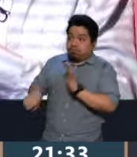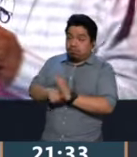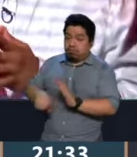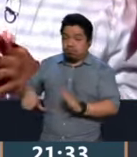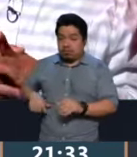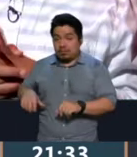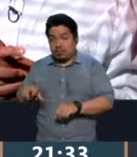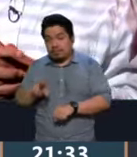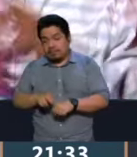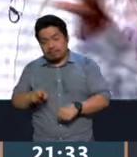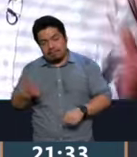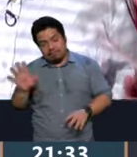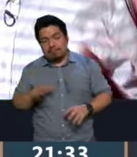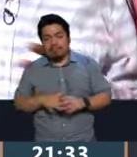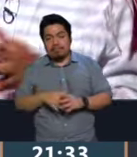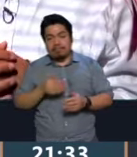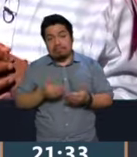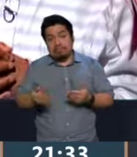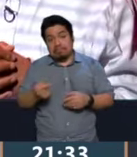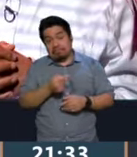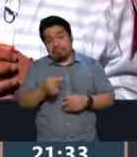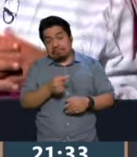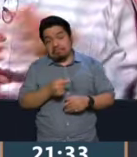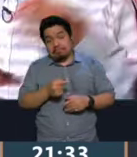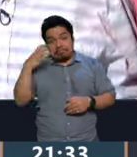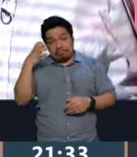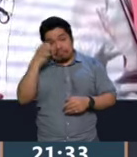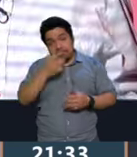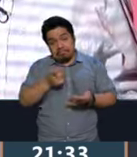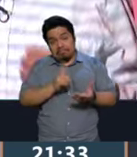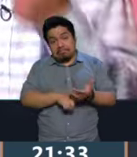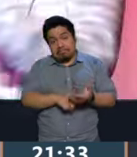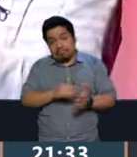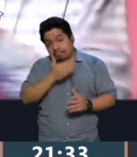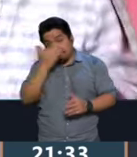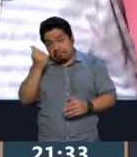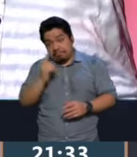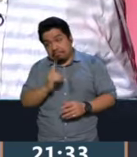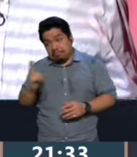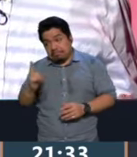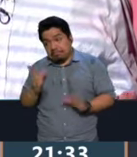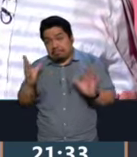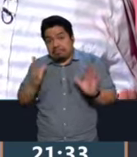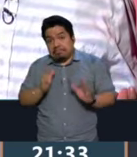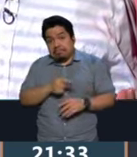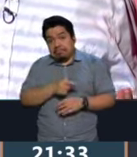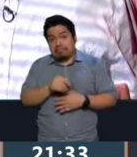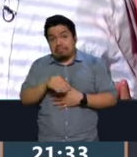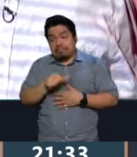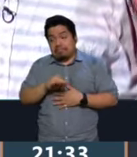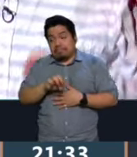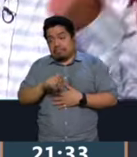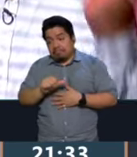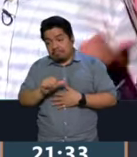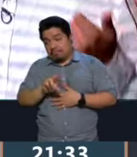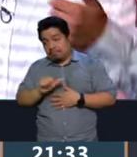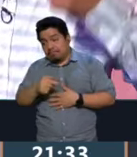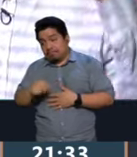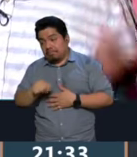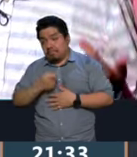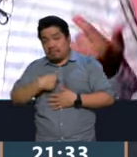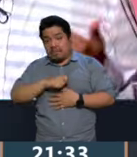está en la campaña del opositor Santiago Taboada. Dicen que no hay derecha en el PAN, pero lo mencionaron, está América Rangel, una